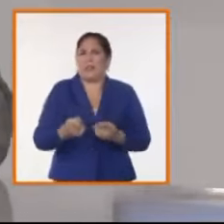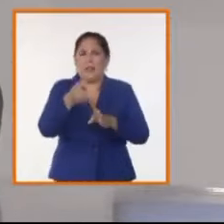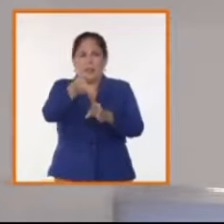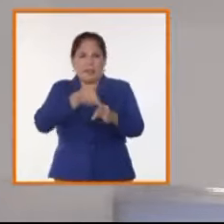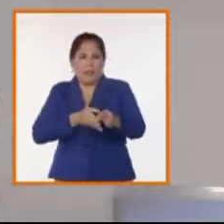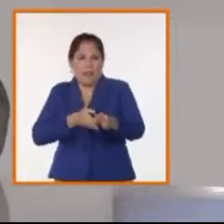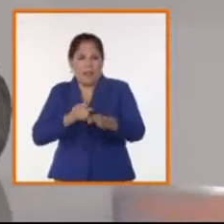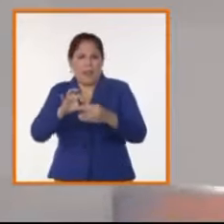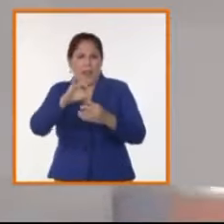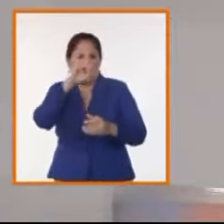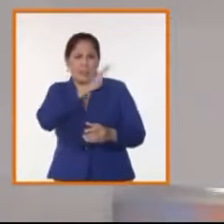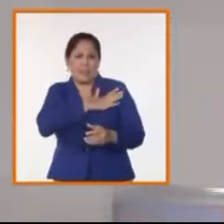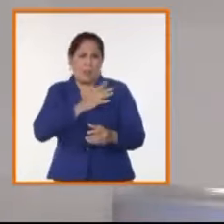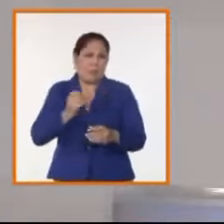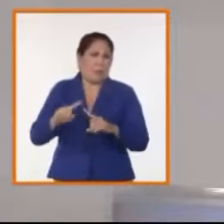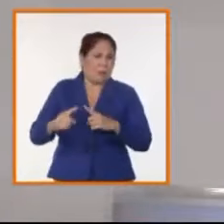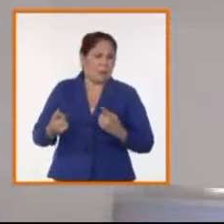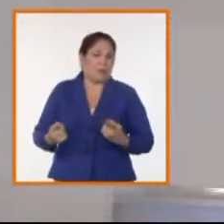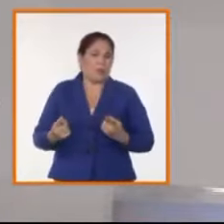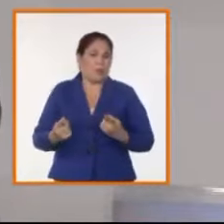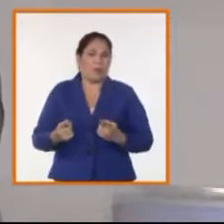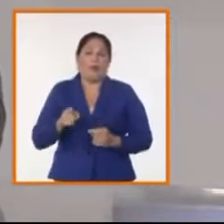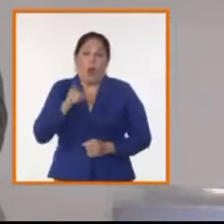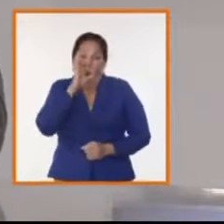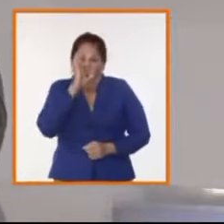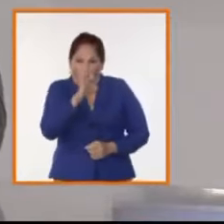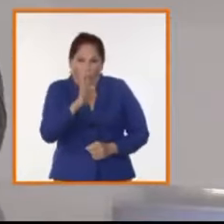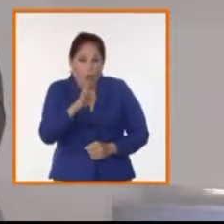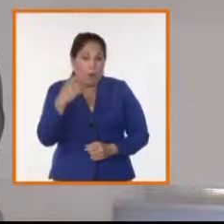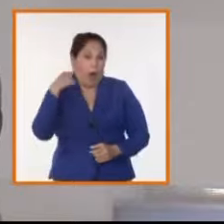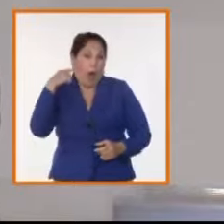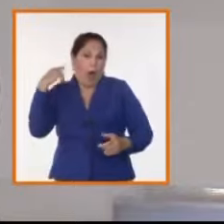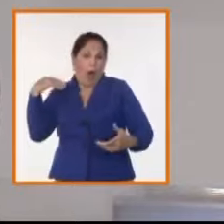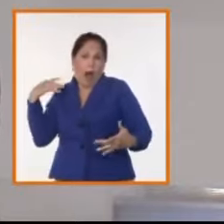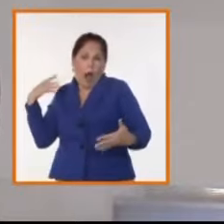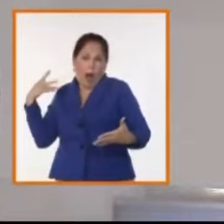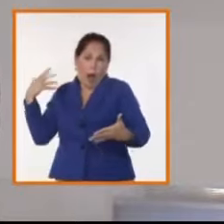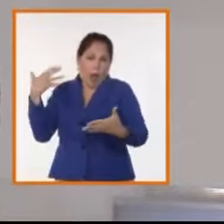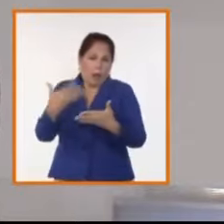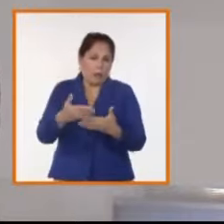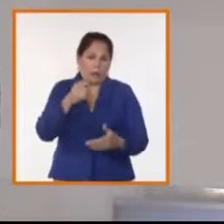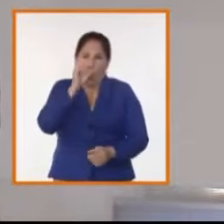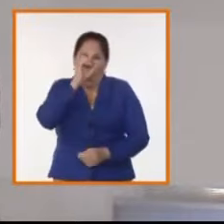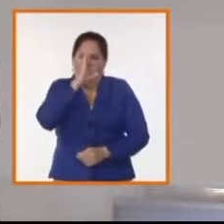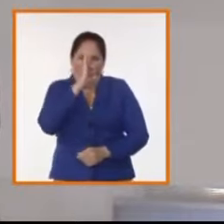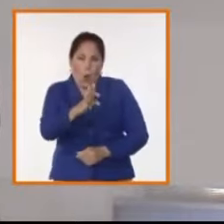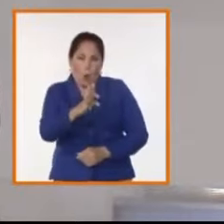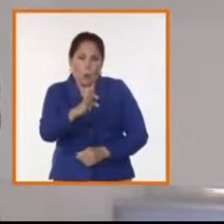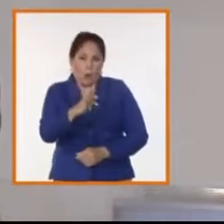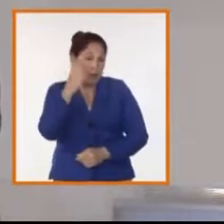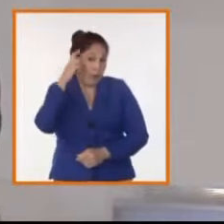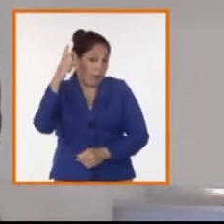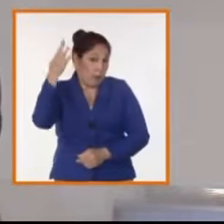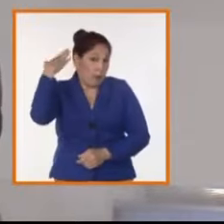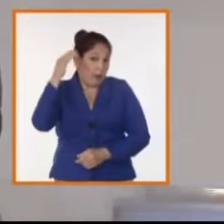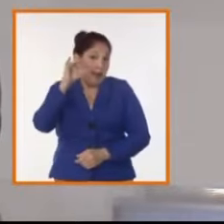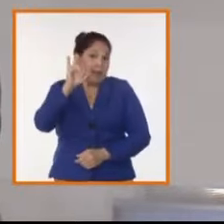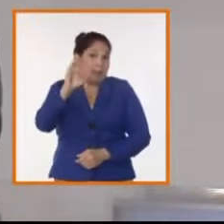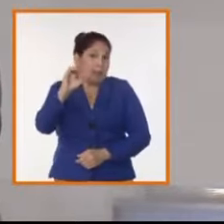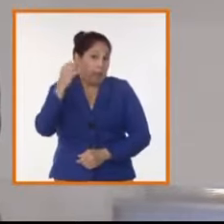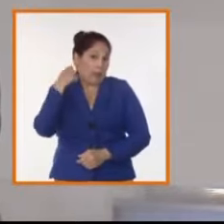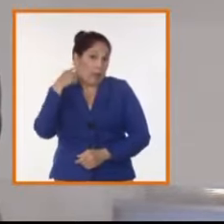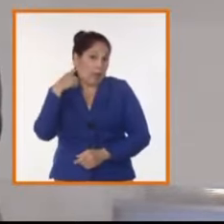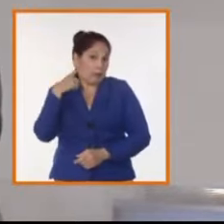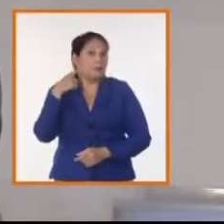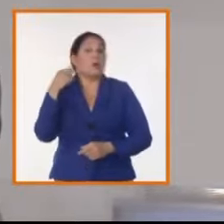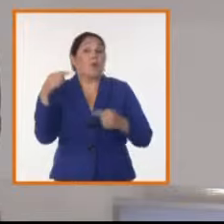gaza claro esto se explica con un odio acumulado si le estamos hablando de un conflicto de de más de s décadas pero que